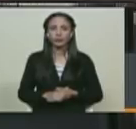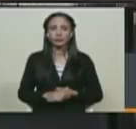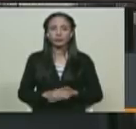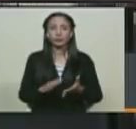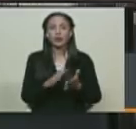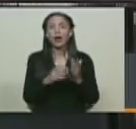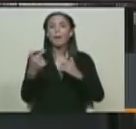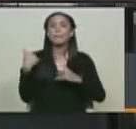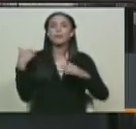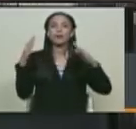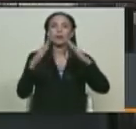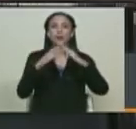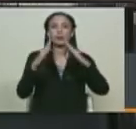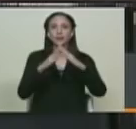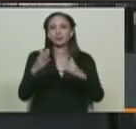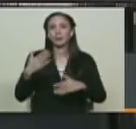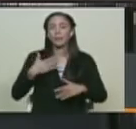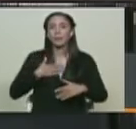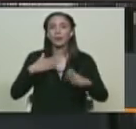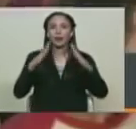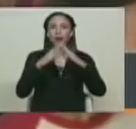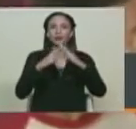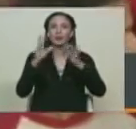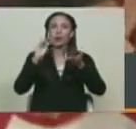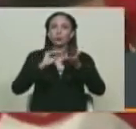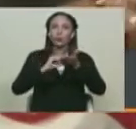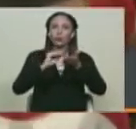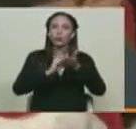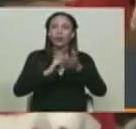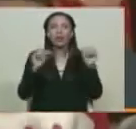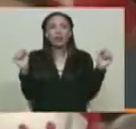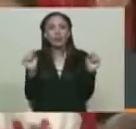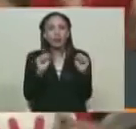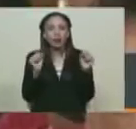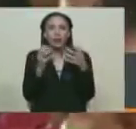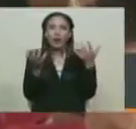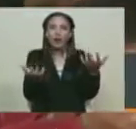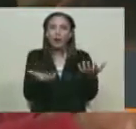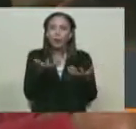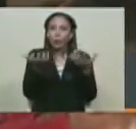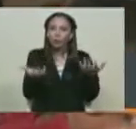de mi casa bien equipada nuevamente, con el carnet de la patria,